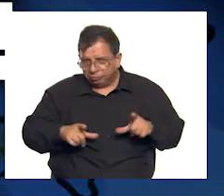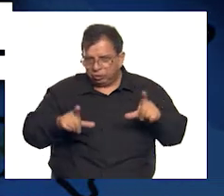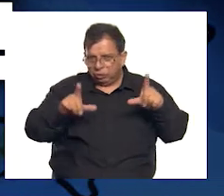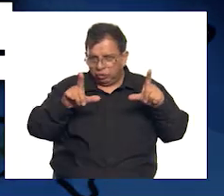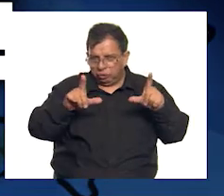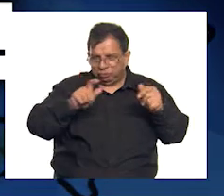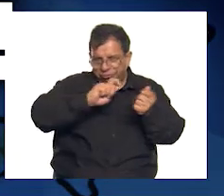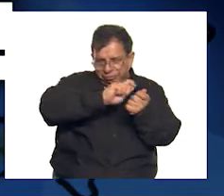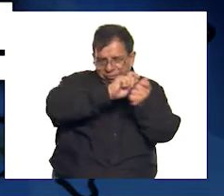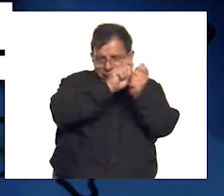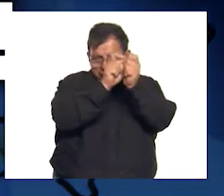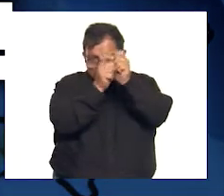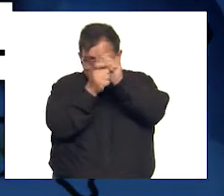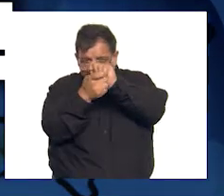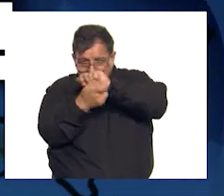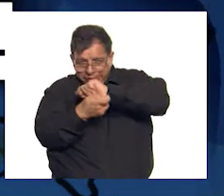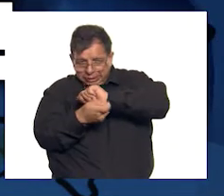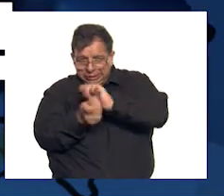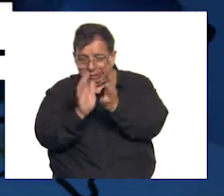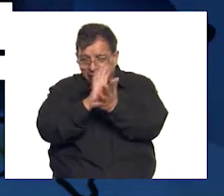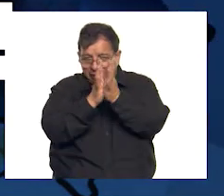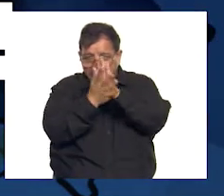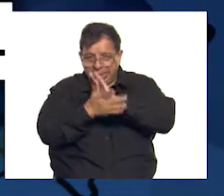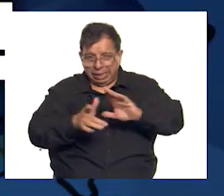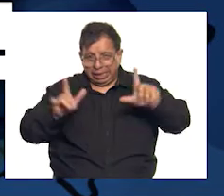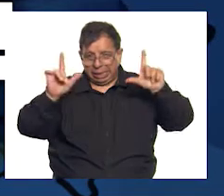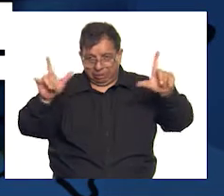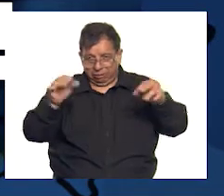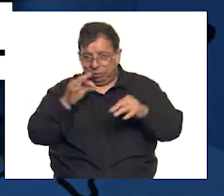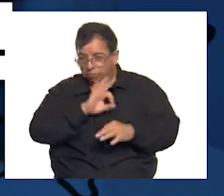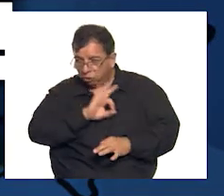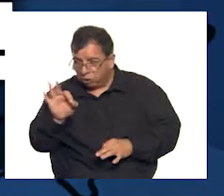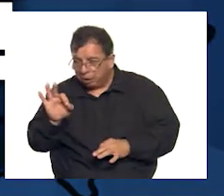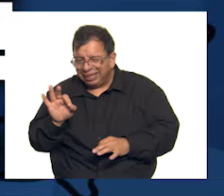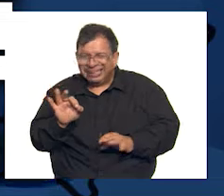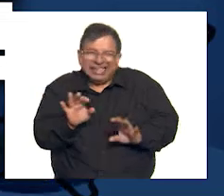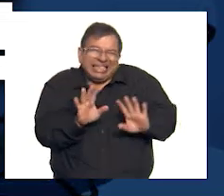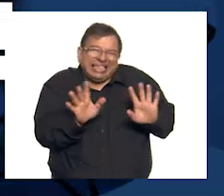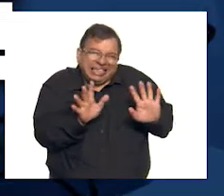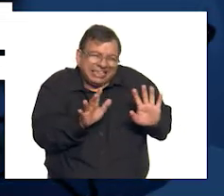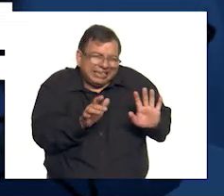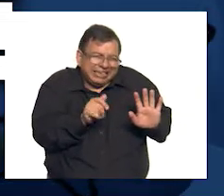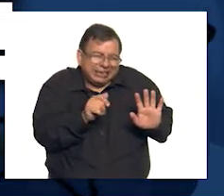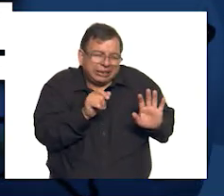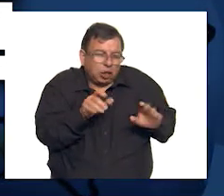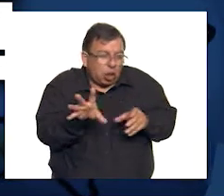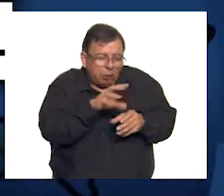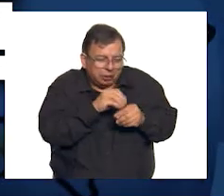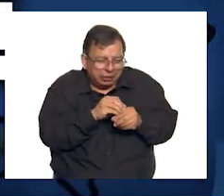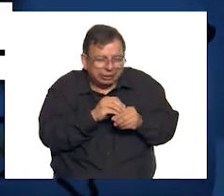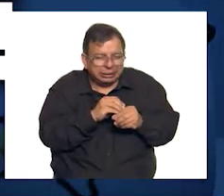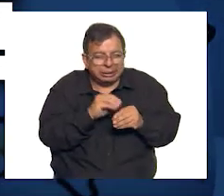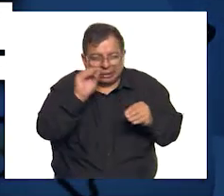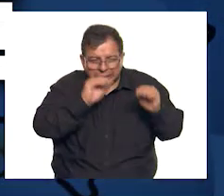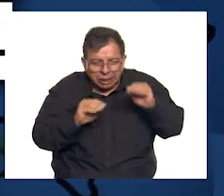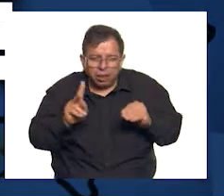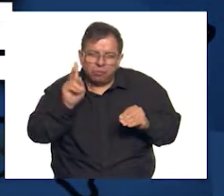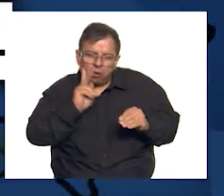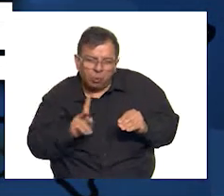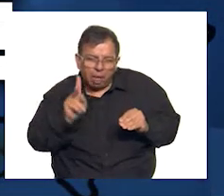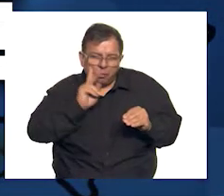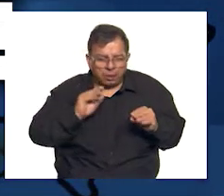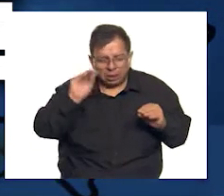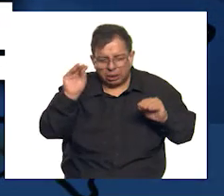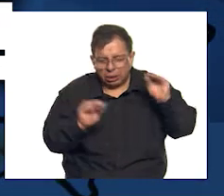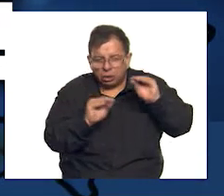la realización del cartel? Bueno, no del todo, Gaby. Tuve que hacer algunas modificaciones sobre la marcha después de varios intentos.